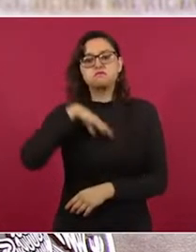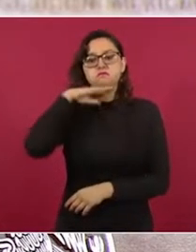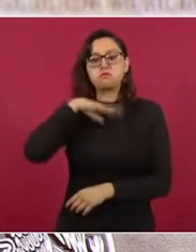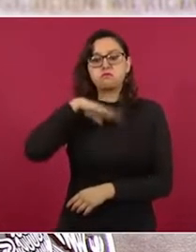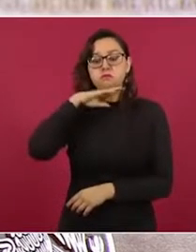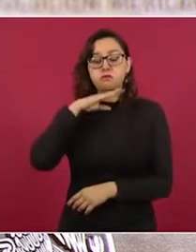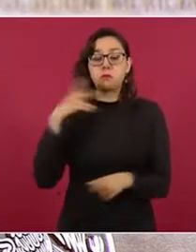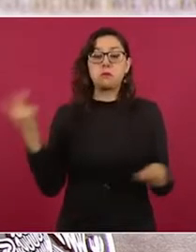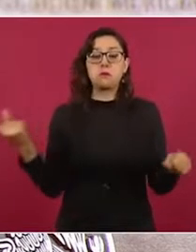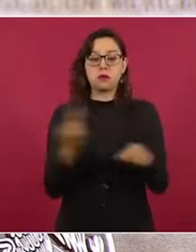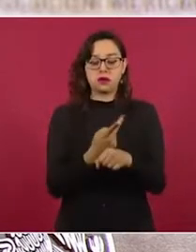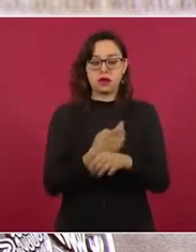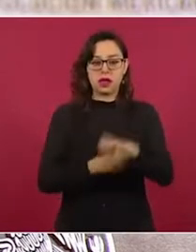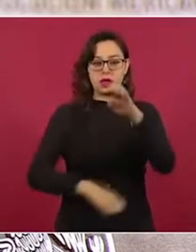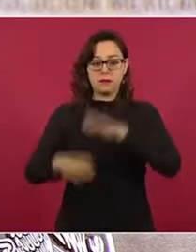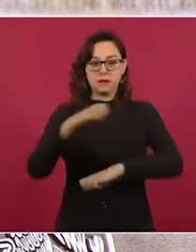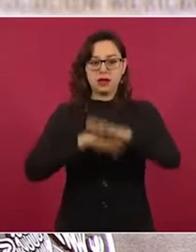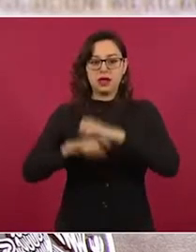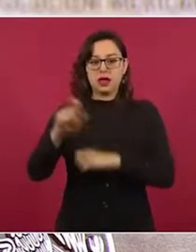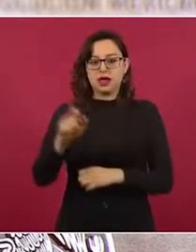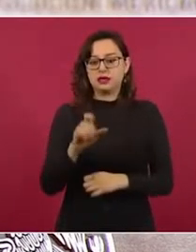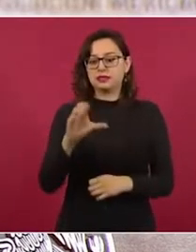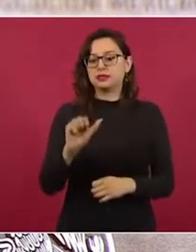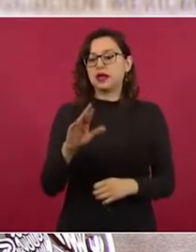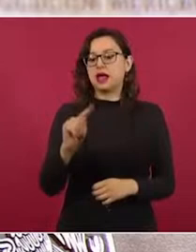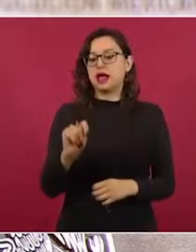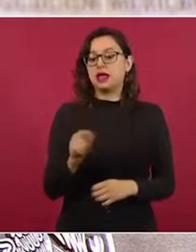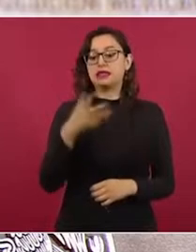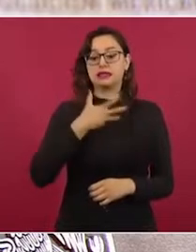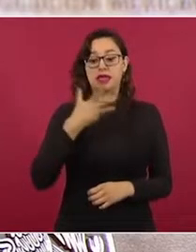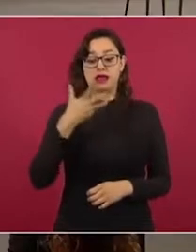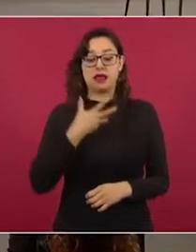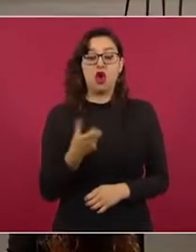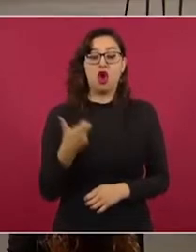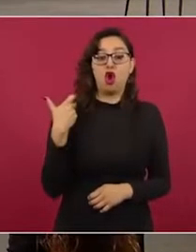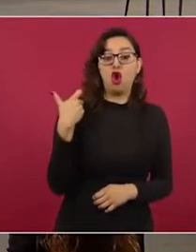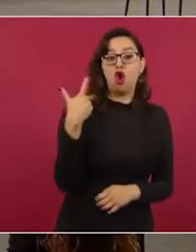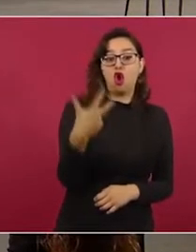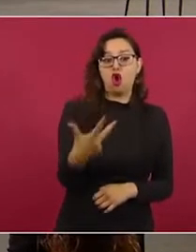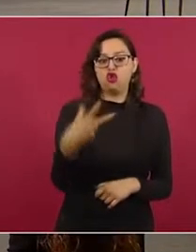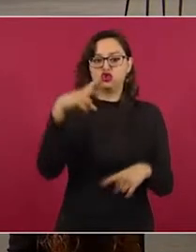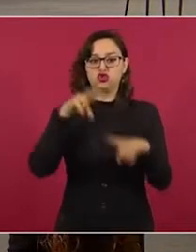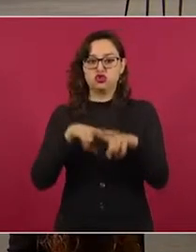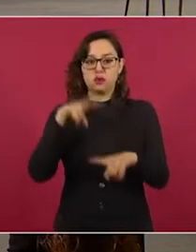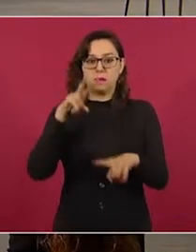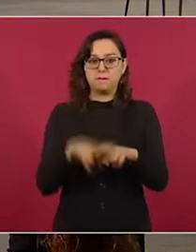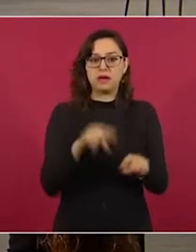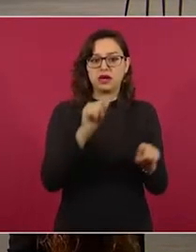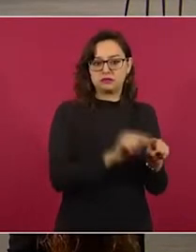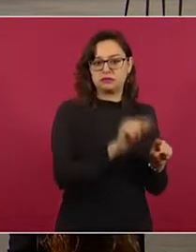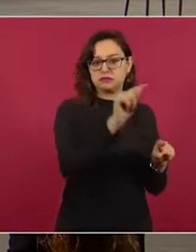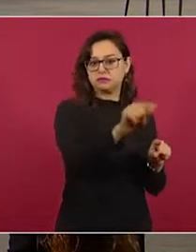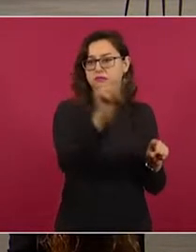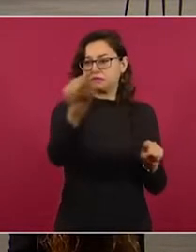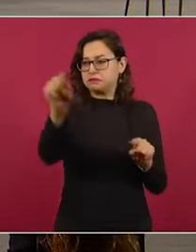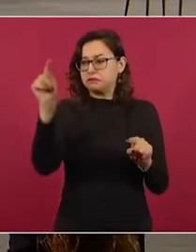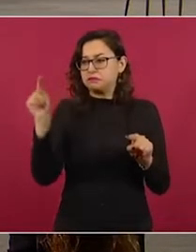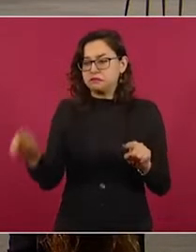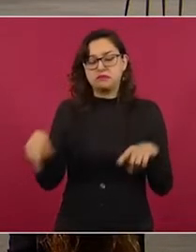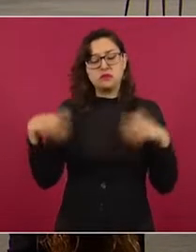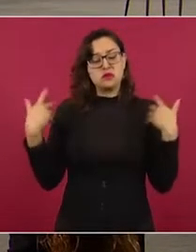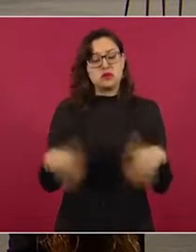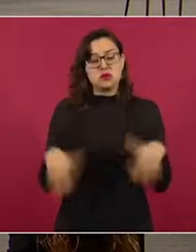privada Xcaret, que opera 8 parques temáticos en la Riviera Maya y en Yucatán, ha impactado de manera